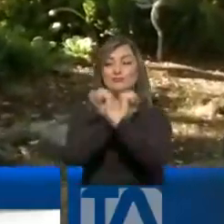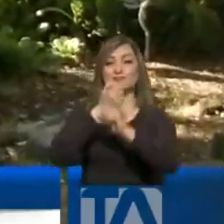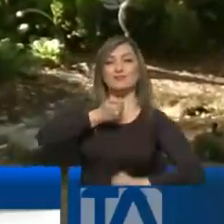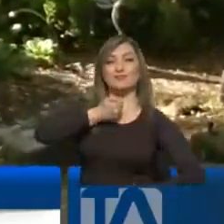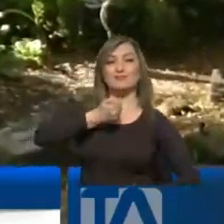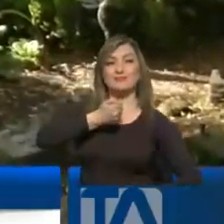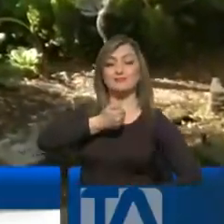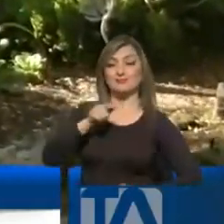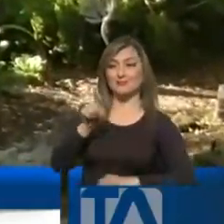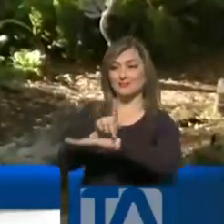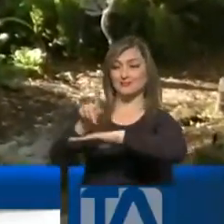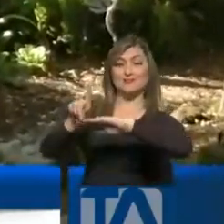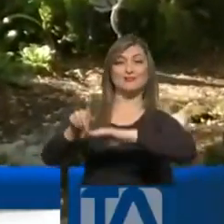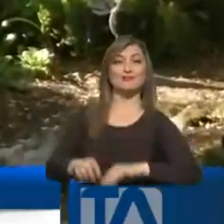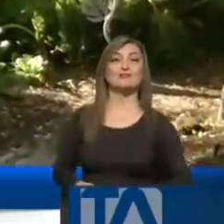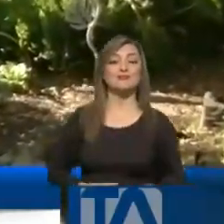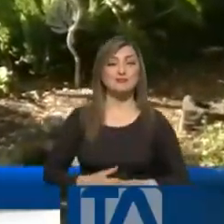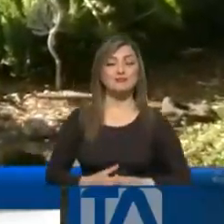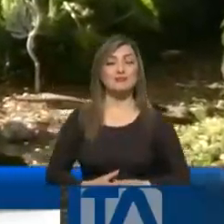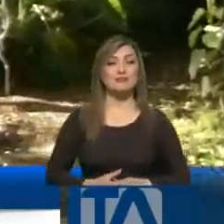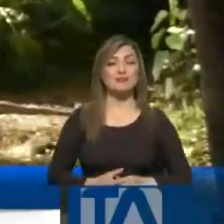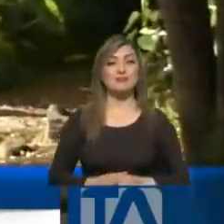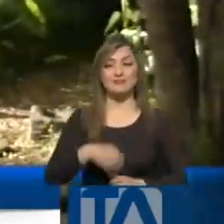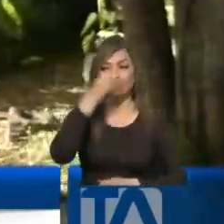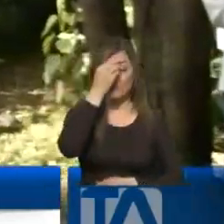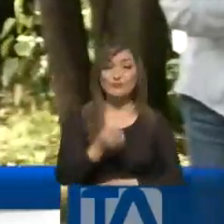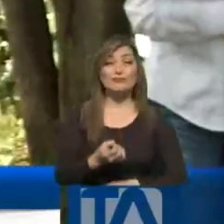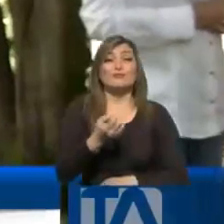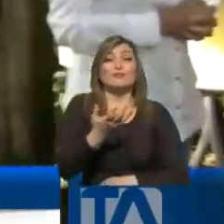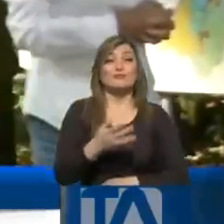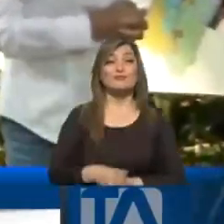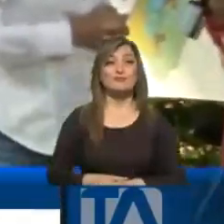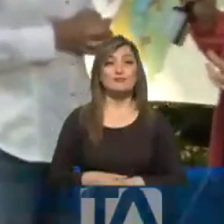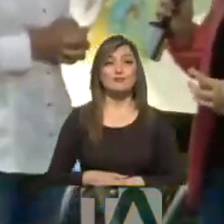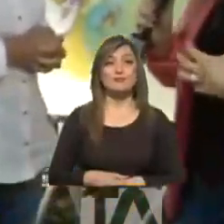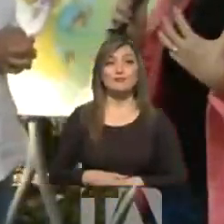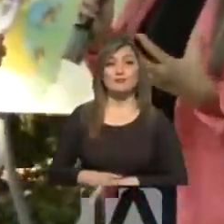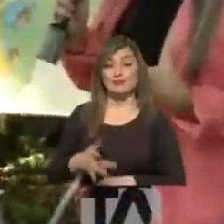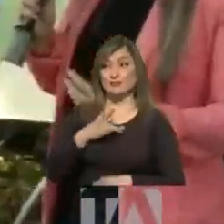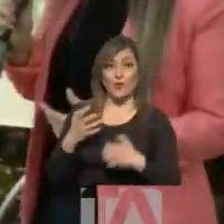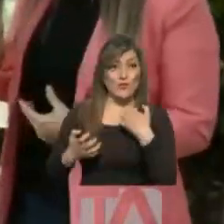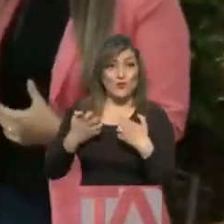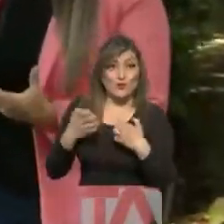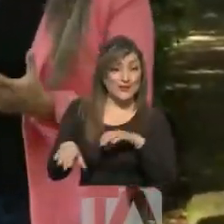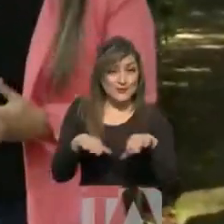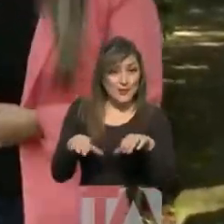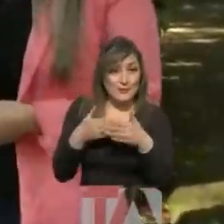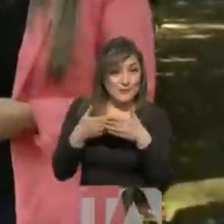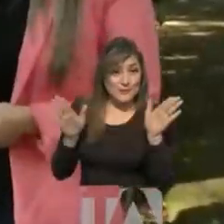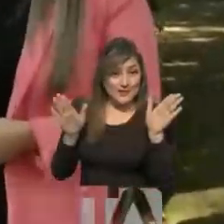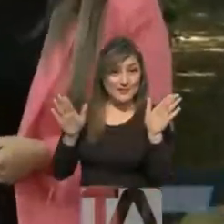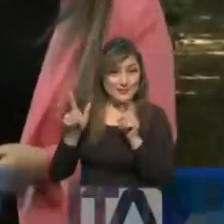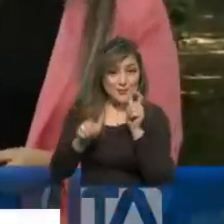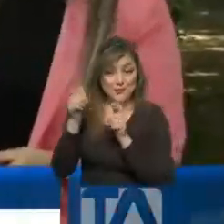nosotros Carolina Gijón, es la directora del Jardín Botánico. Carolina, muy buenos días, cuéntanos un poquito, emocionada por retomar las actividades y recibir